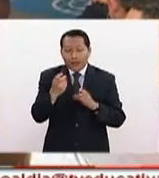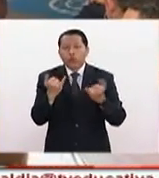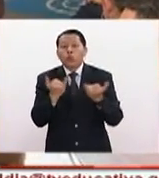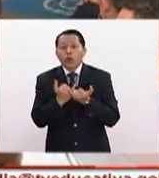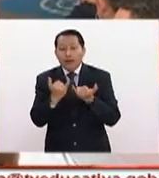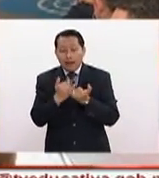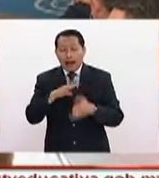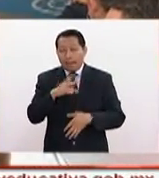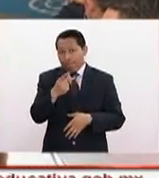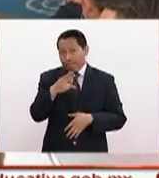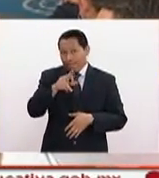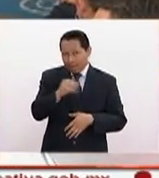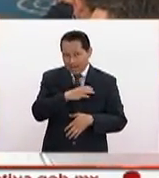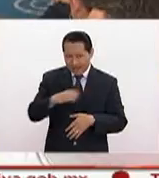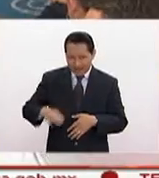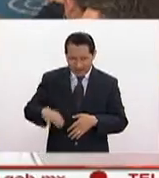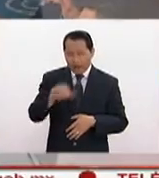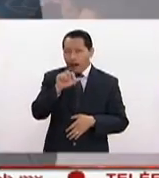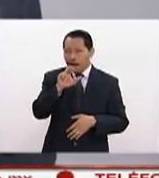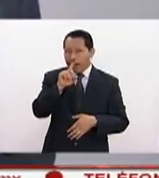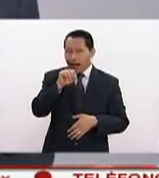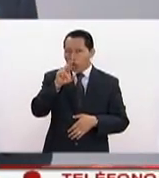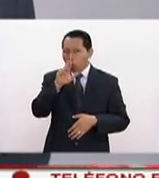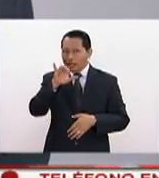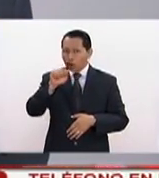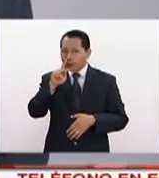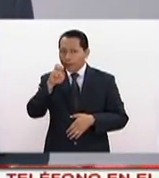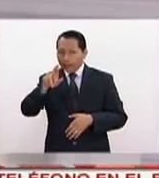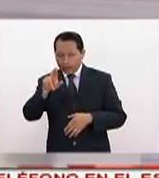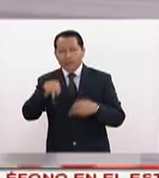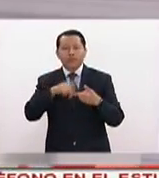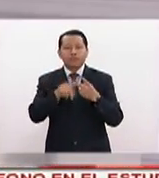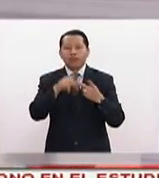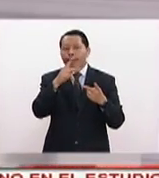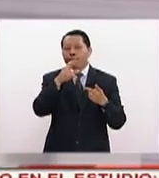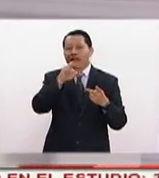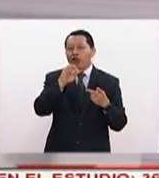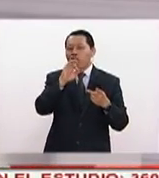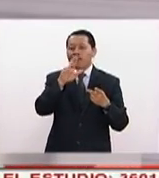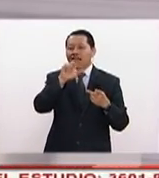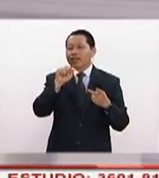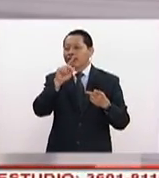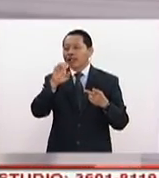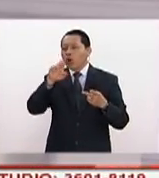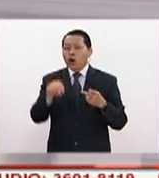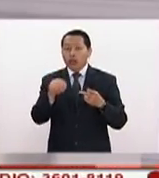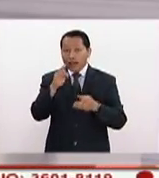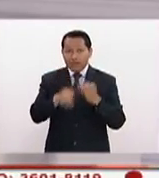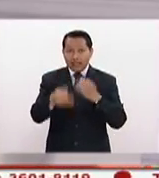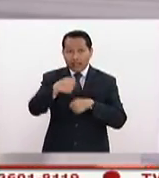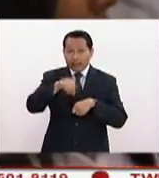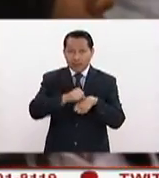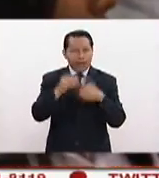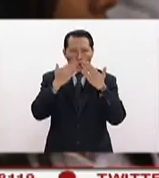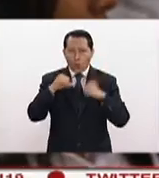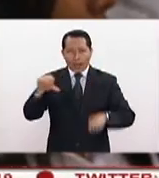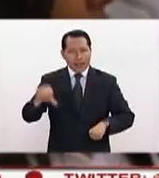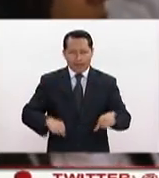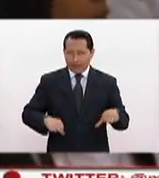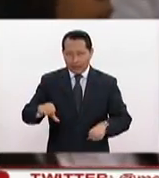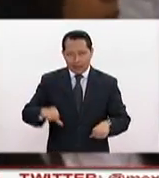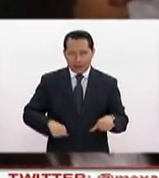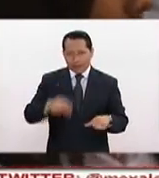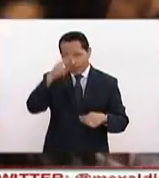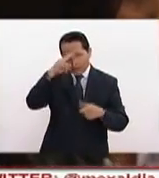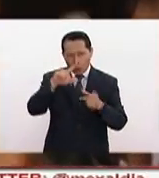sumó el precandidato independiente Armando Ríos Peter, quien junto a Pedro Ferriz de Con no tuvieron actividades este fin de semana. Para México al